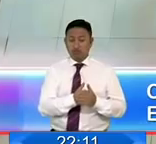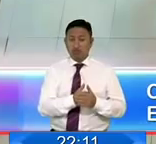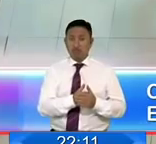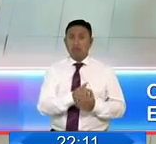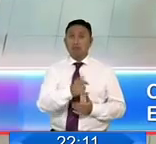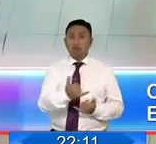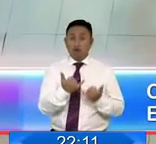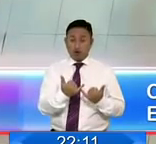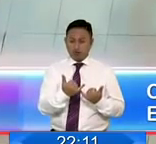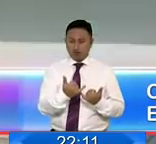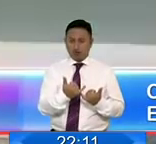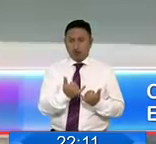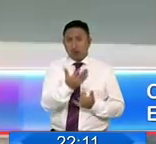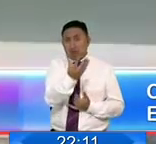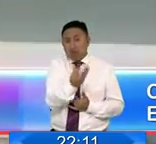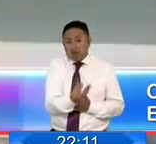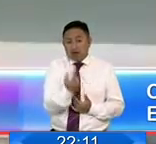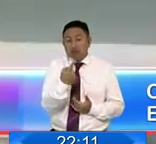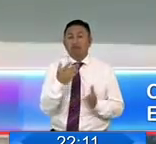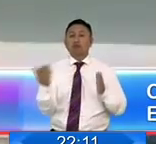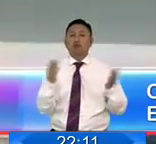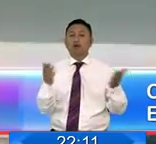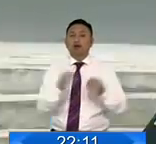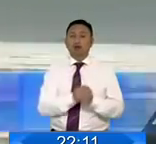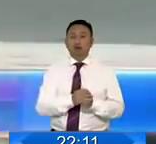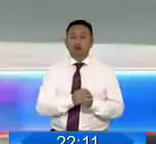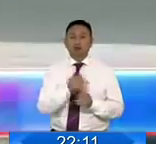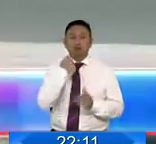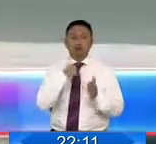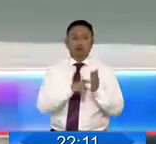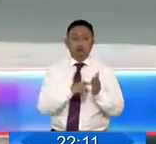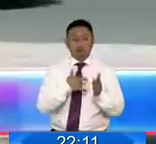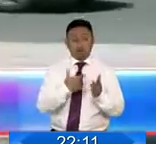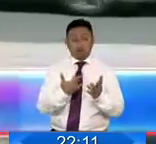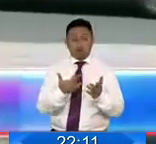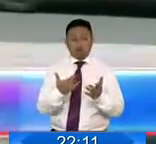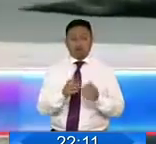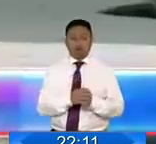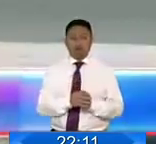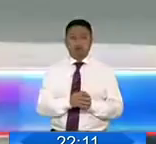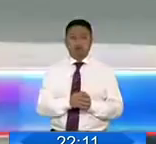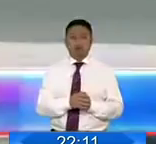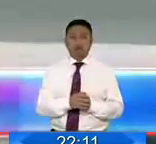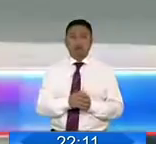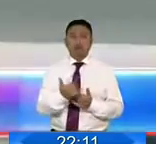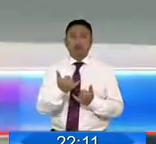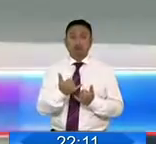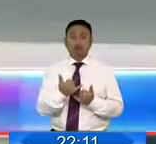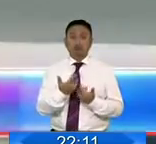de la que hoy existe. Comparativamente me puede llamar un poco la atención, ¿no? Yo